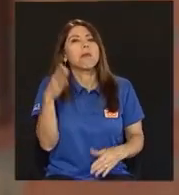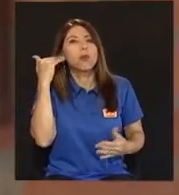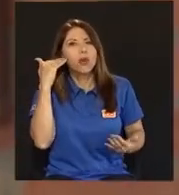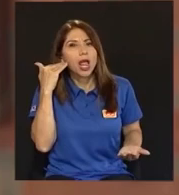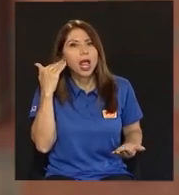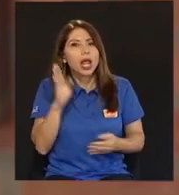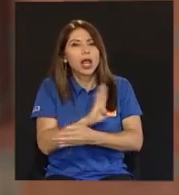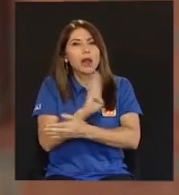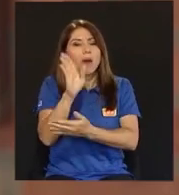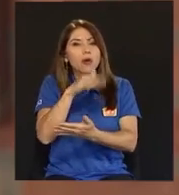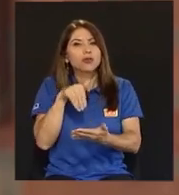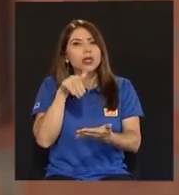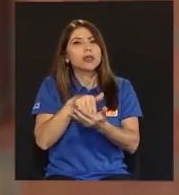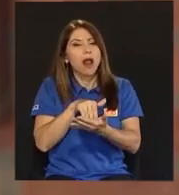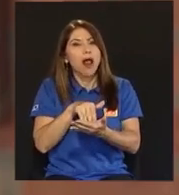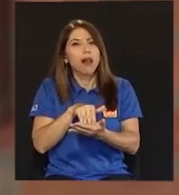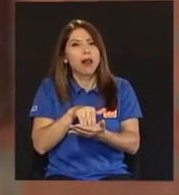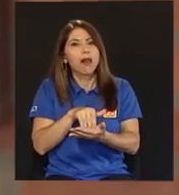el Banco Central